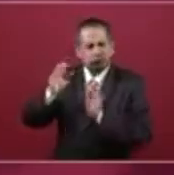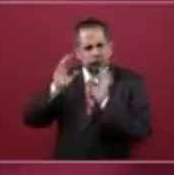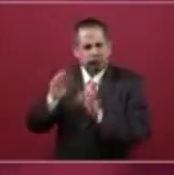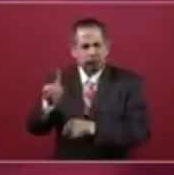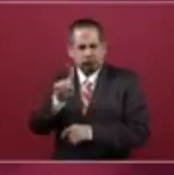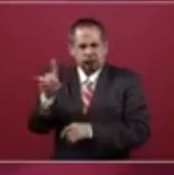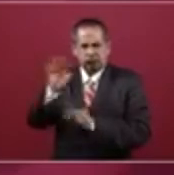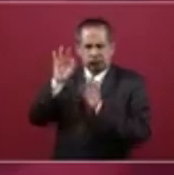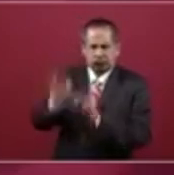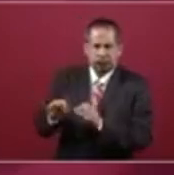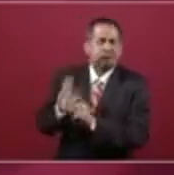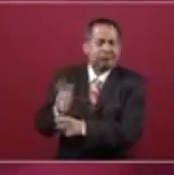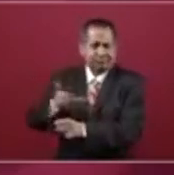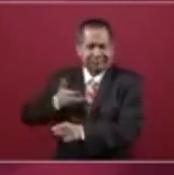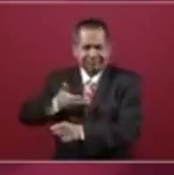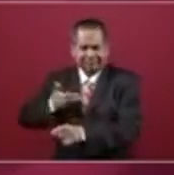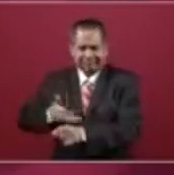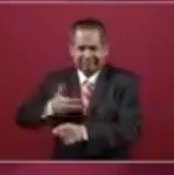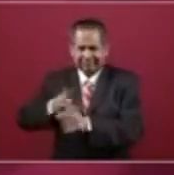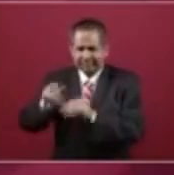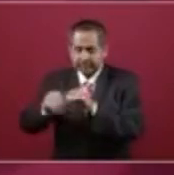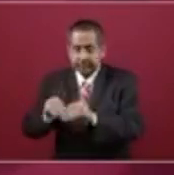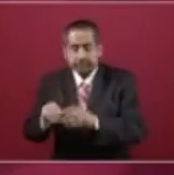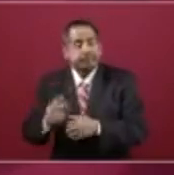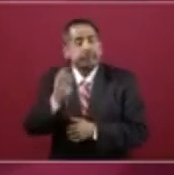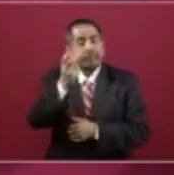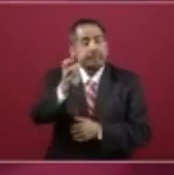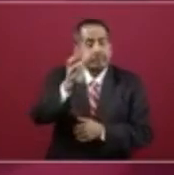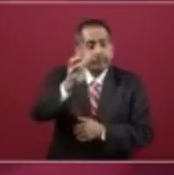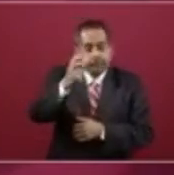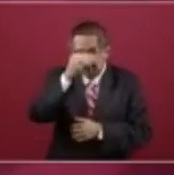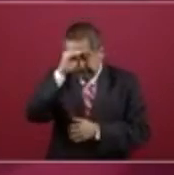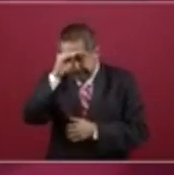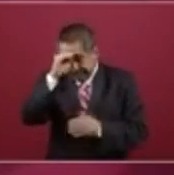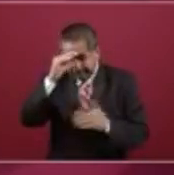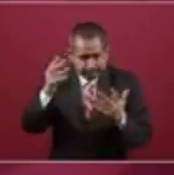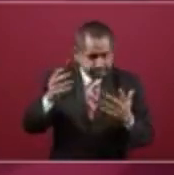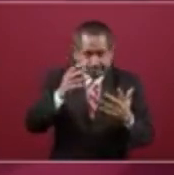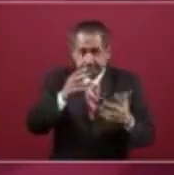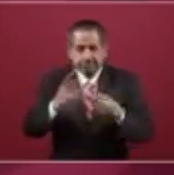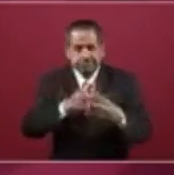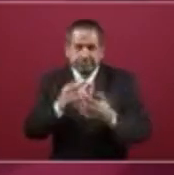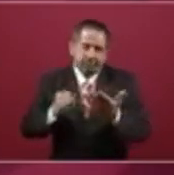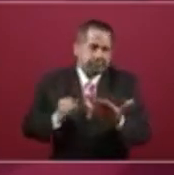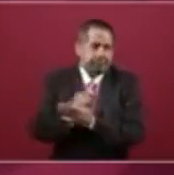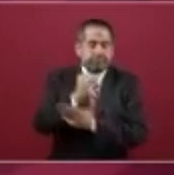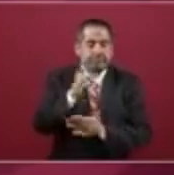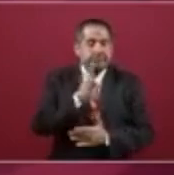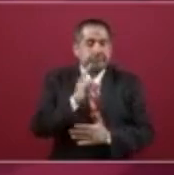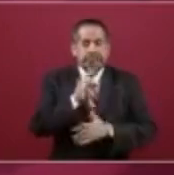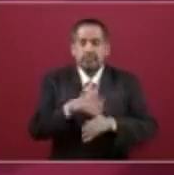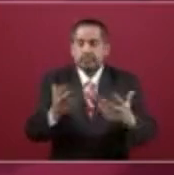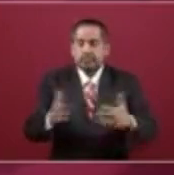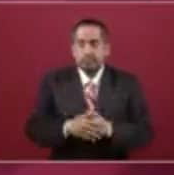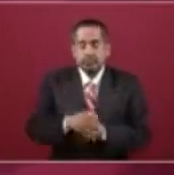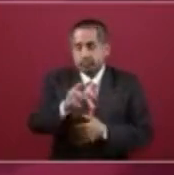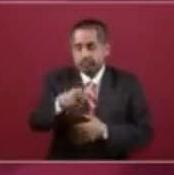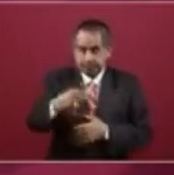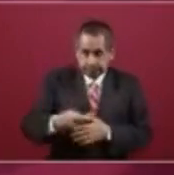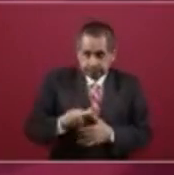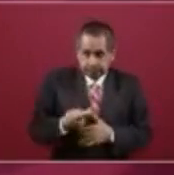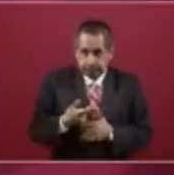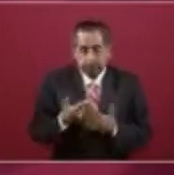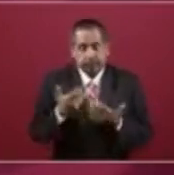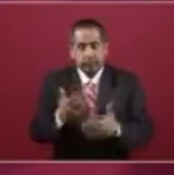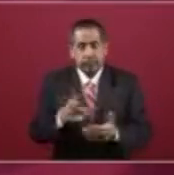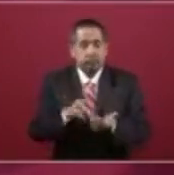el hospital que ya tenemos? Pues todo eso es lo que tenemos que resolver. Entonces, tu pregunta